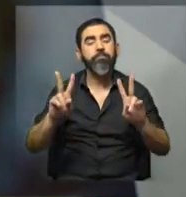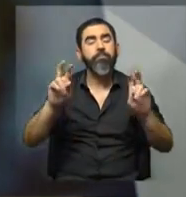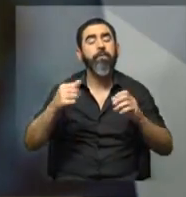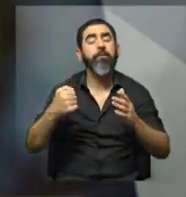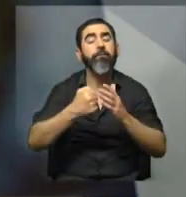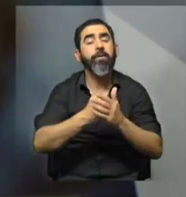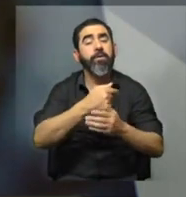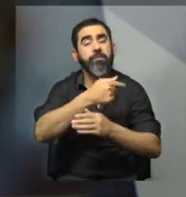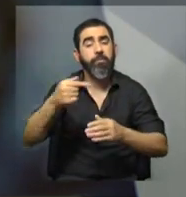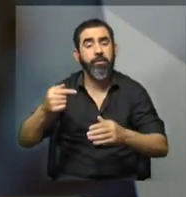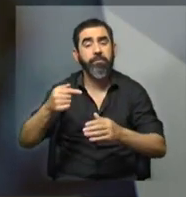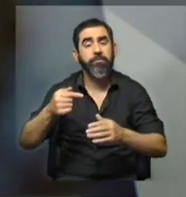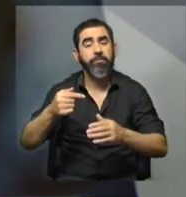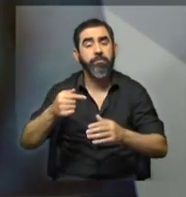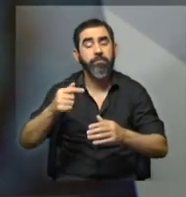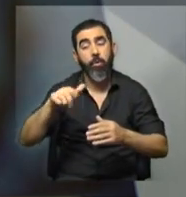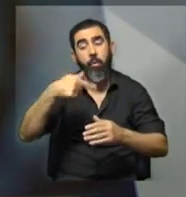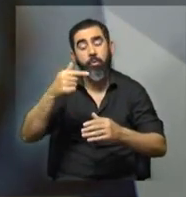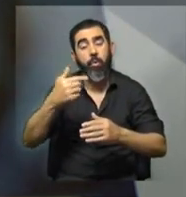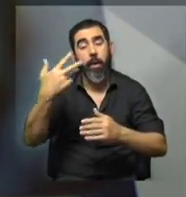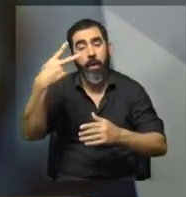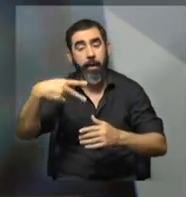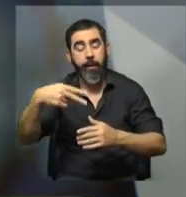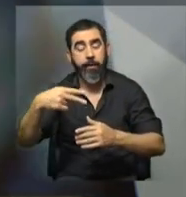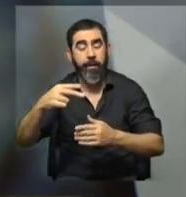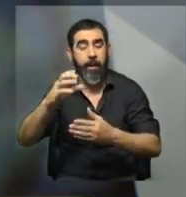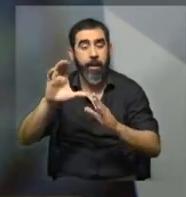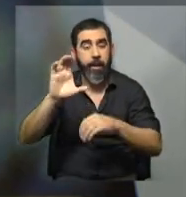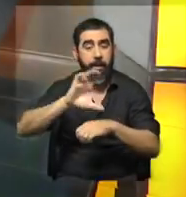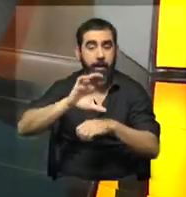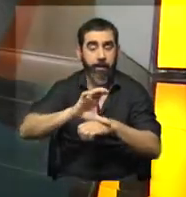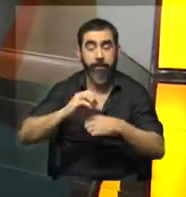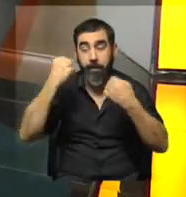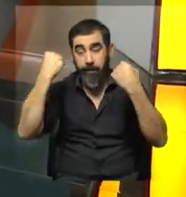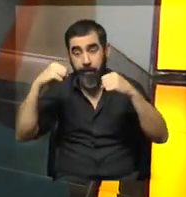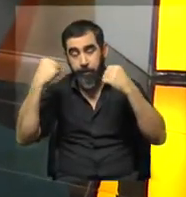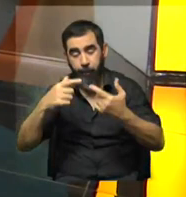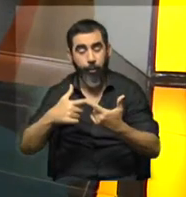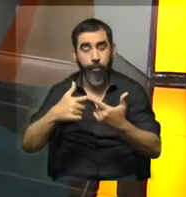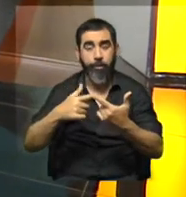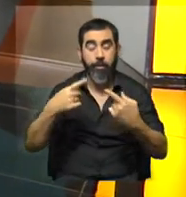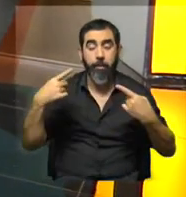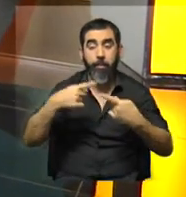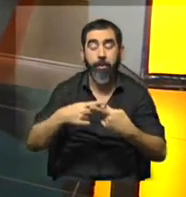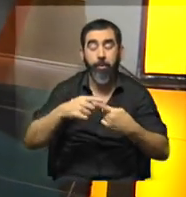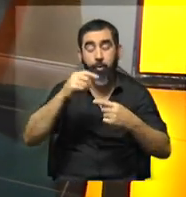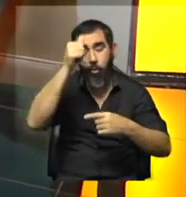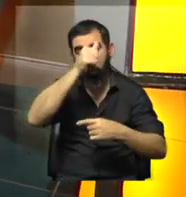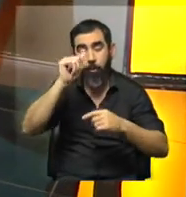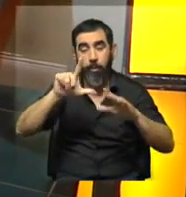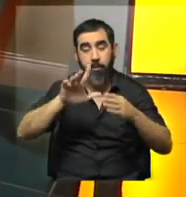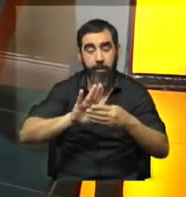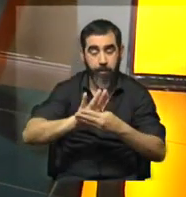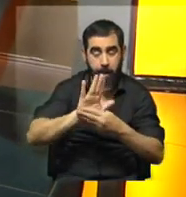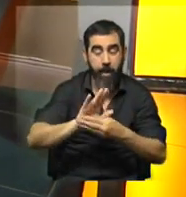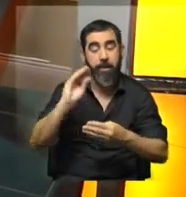semana, que tiene que ver con todo eso extracurricular que cada vez hay más, ¿no? Que el deporte, que el partido el domingo a las 7, que el sábado